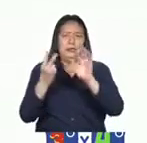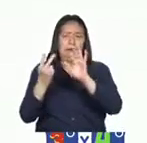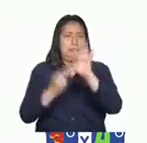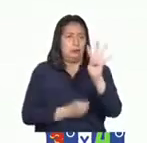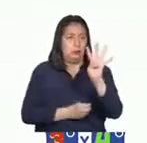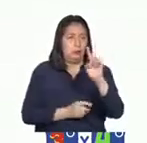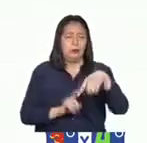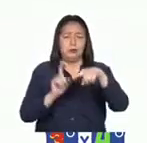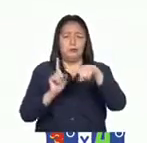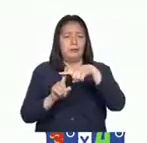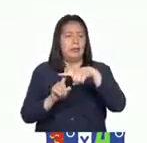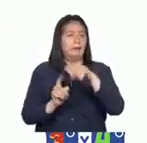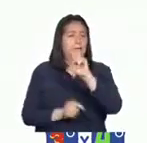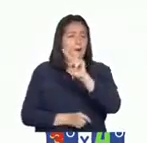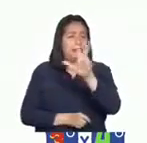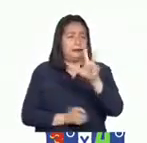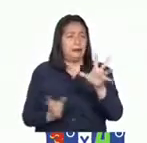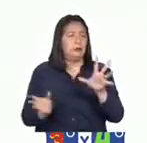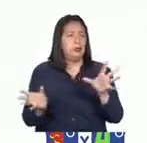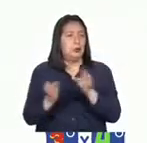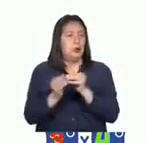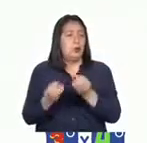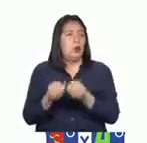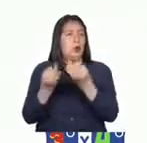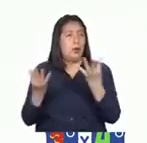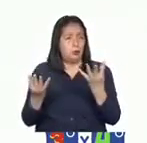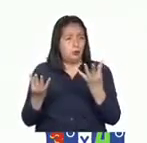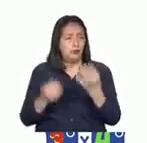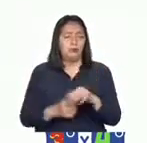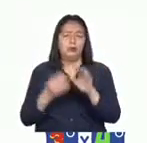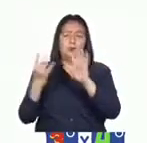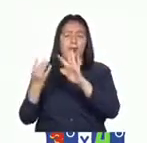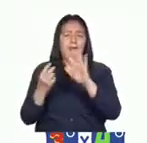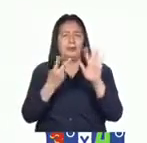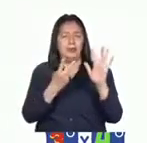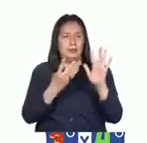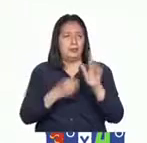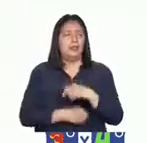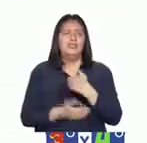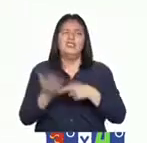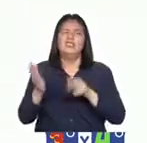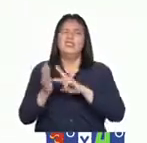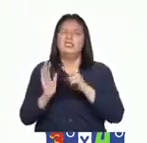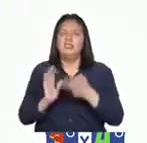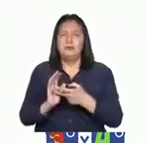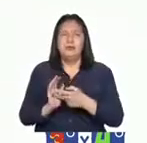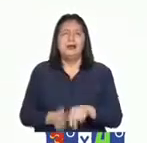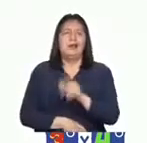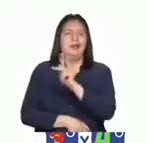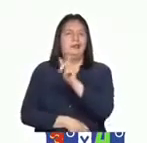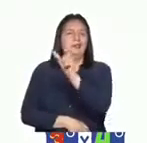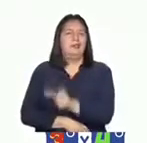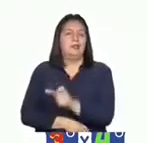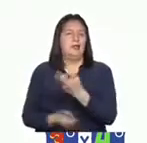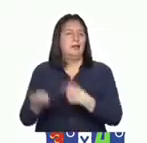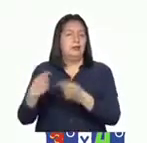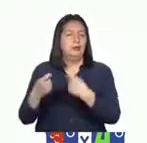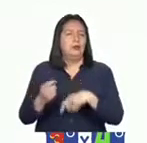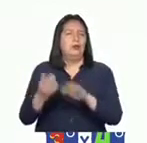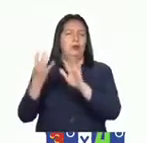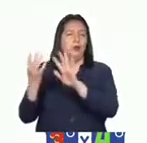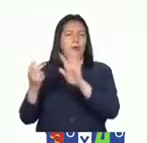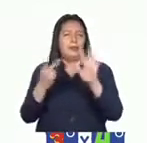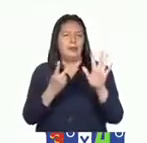74 más 23 es igual a 97. Es decir, Quilla vendió